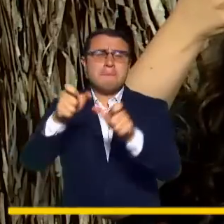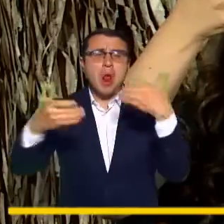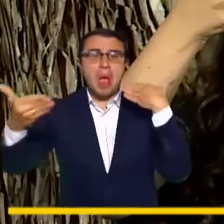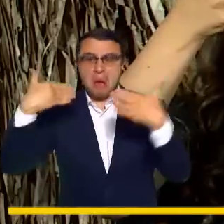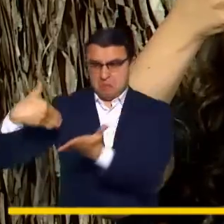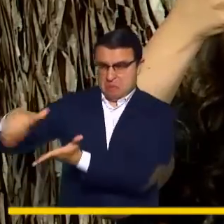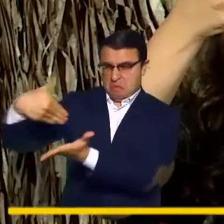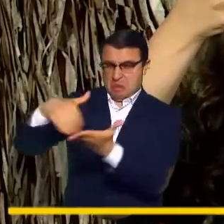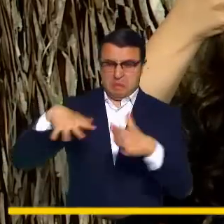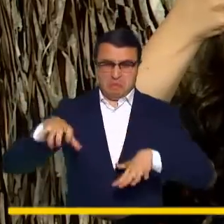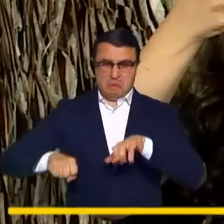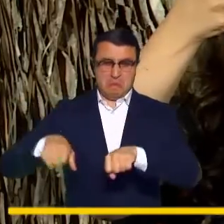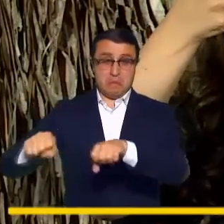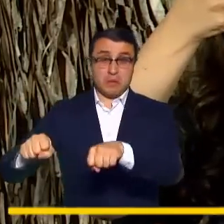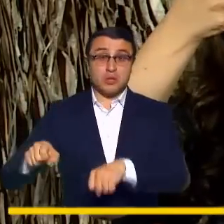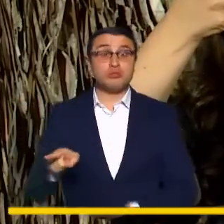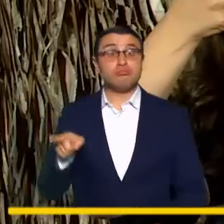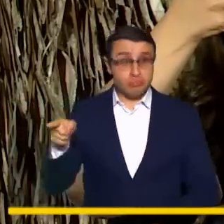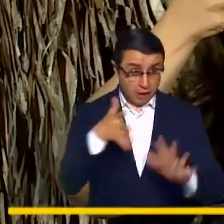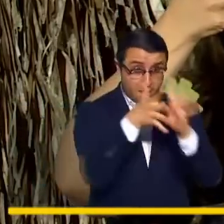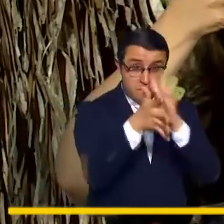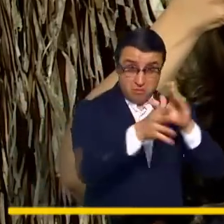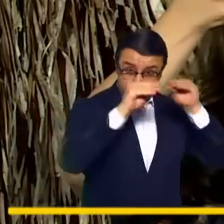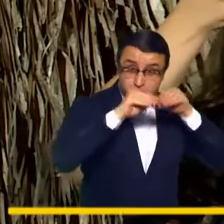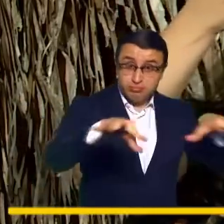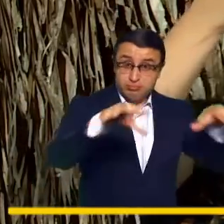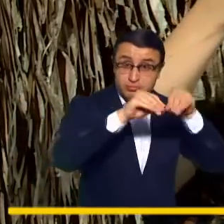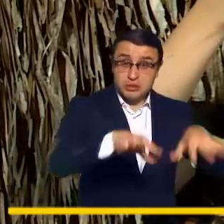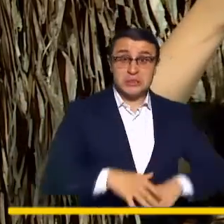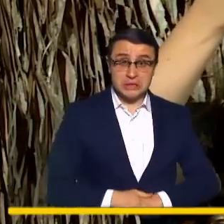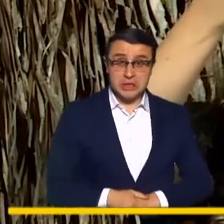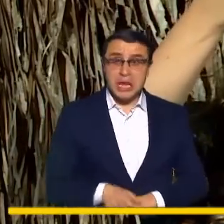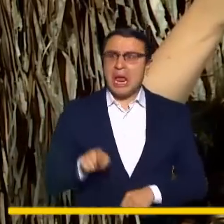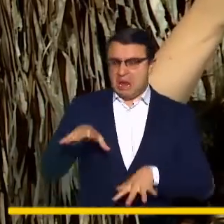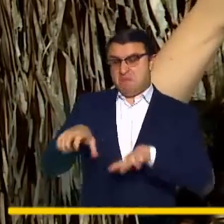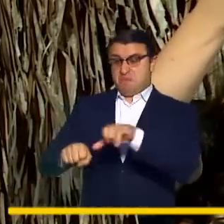campesinos? ¿Esa expropiación sí no vale?